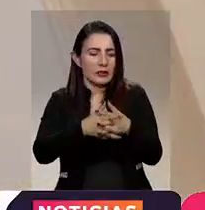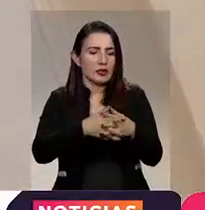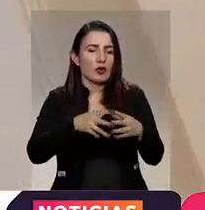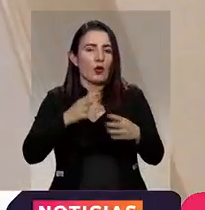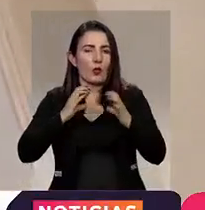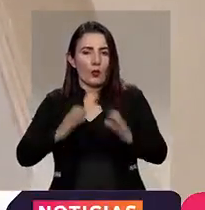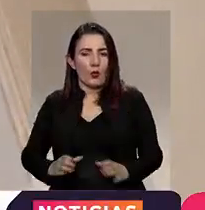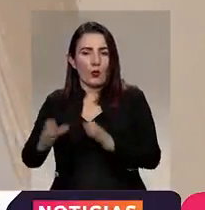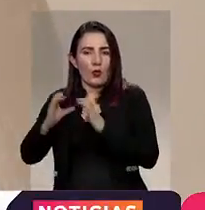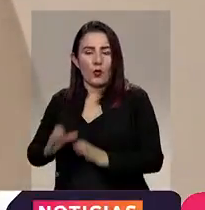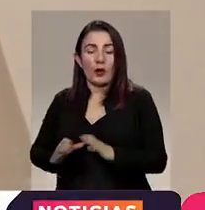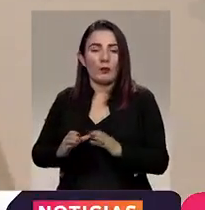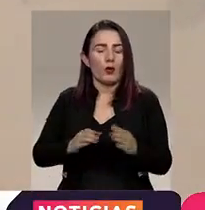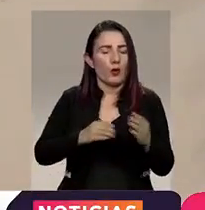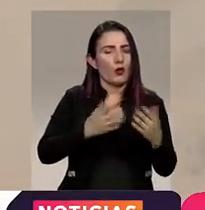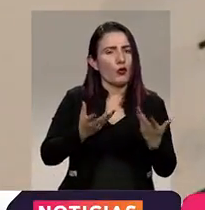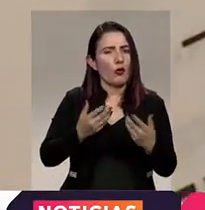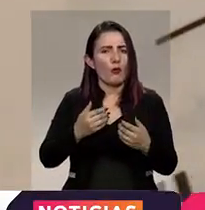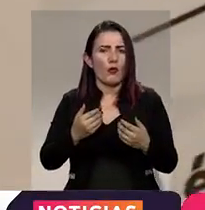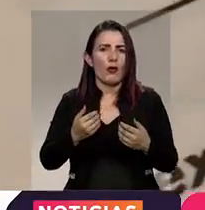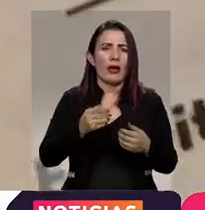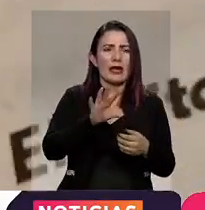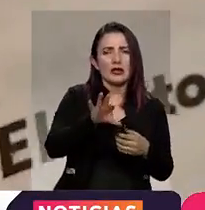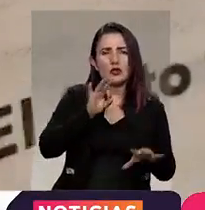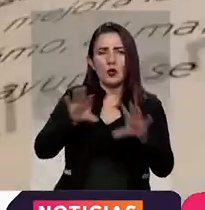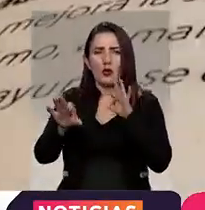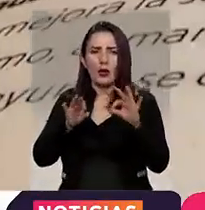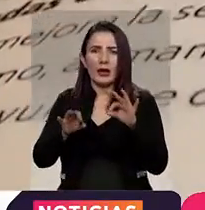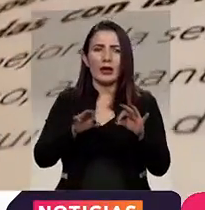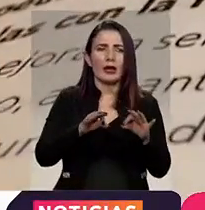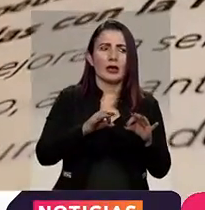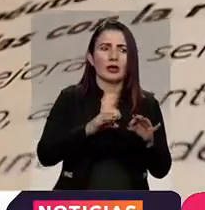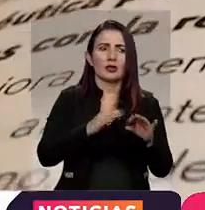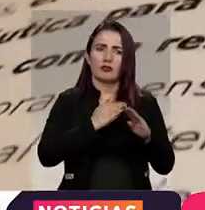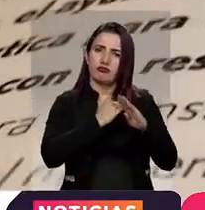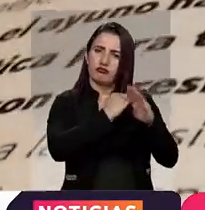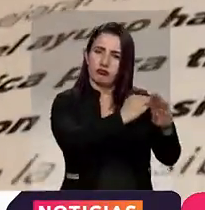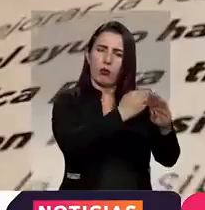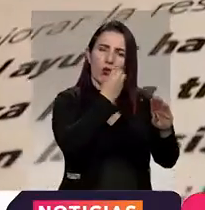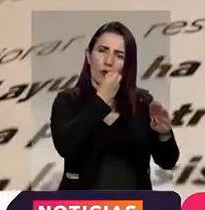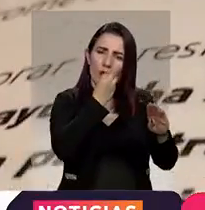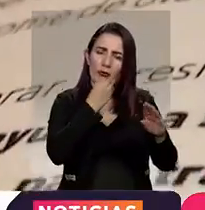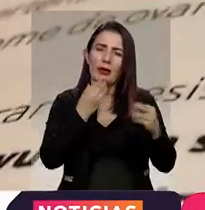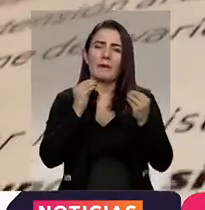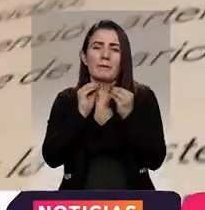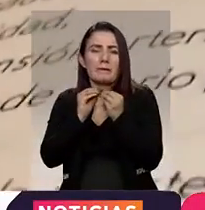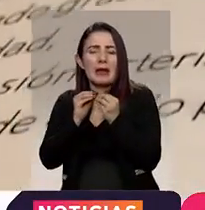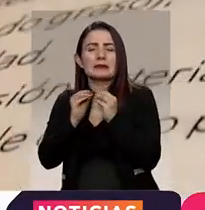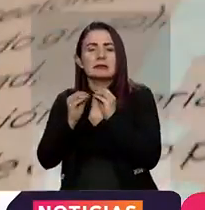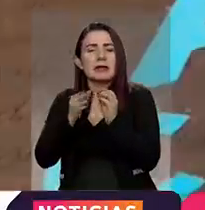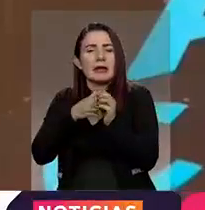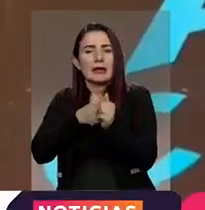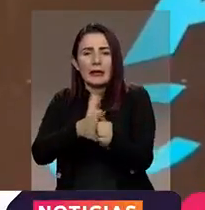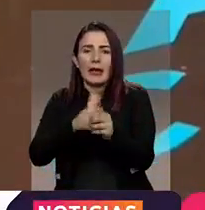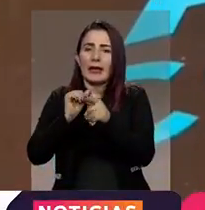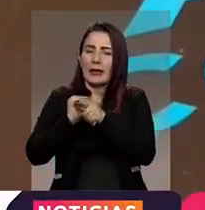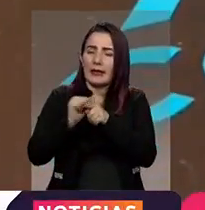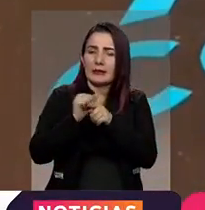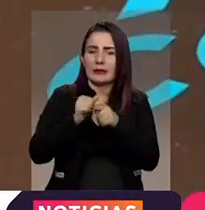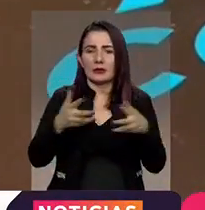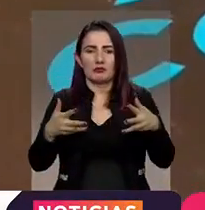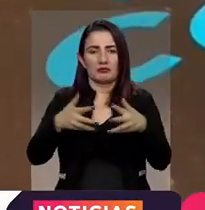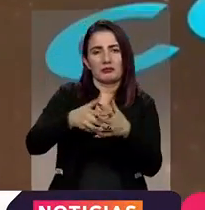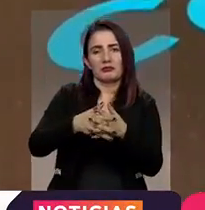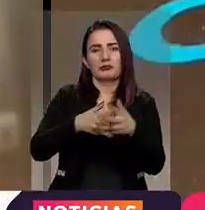Este libro le permite detectar las señales para elegir el tipo de ayuno más conveniente, además de brindar una guía de ejercicios que se ajustan a